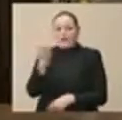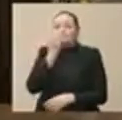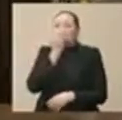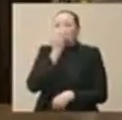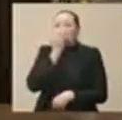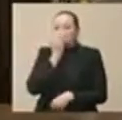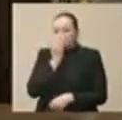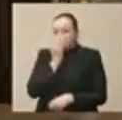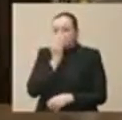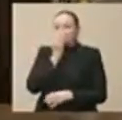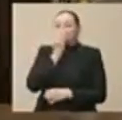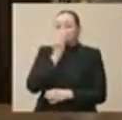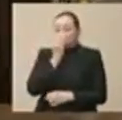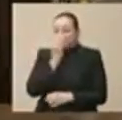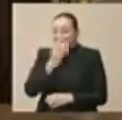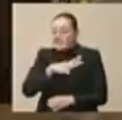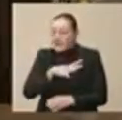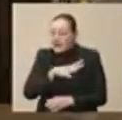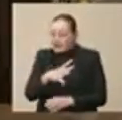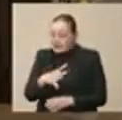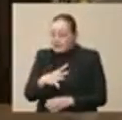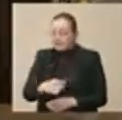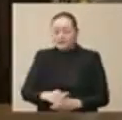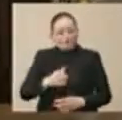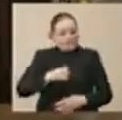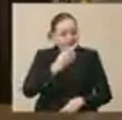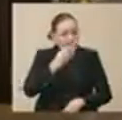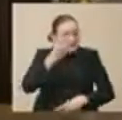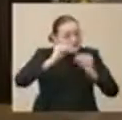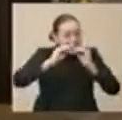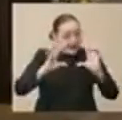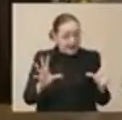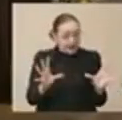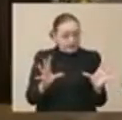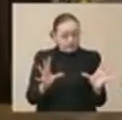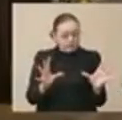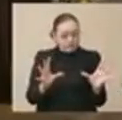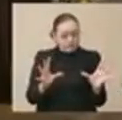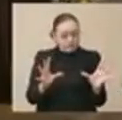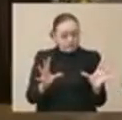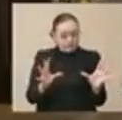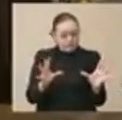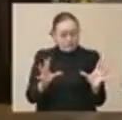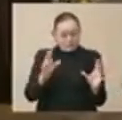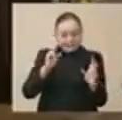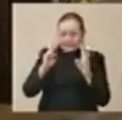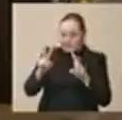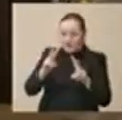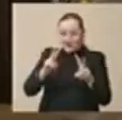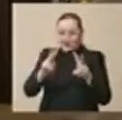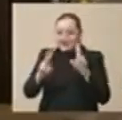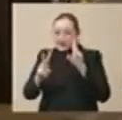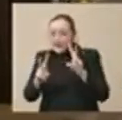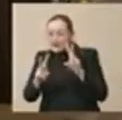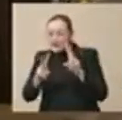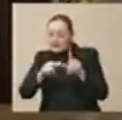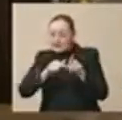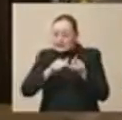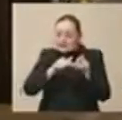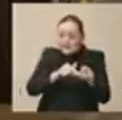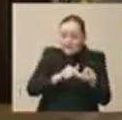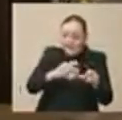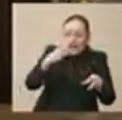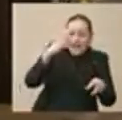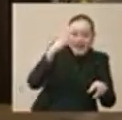159 ventiladores adicionales soy muy claro de seguir la tendencia observada